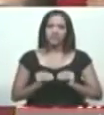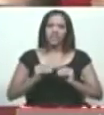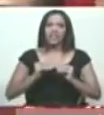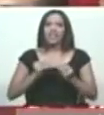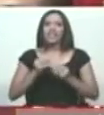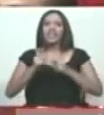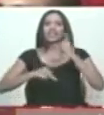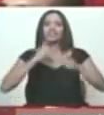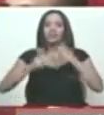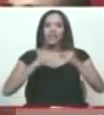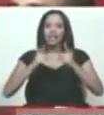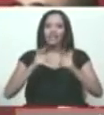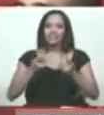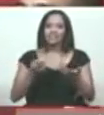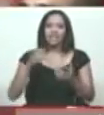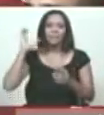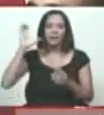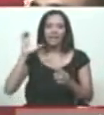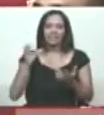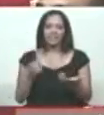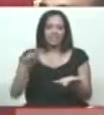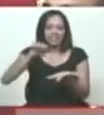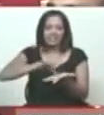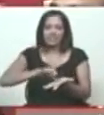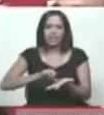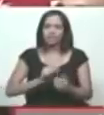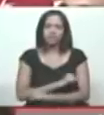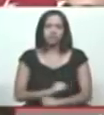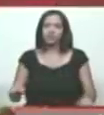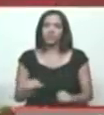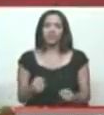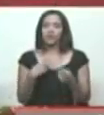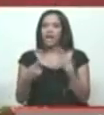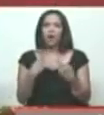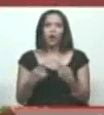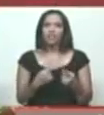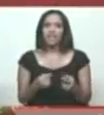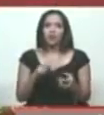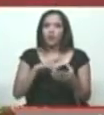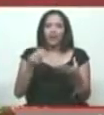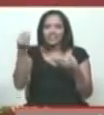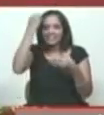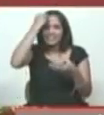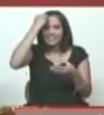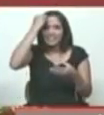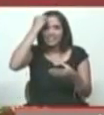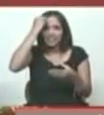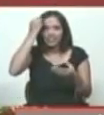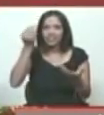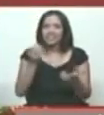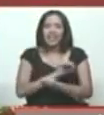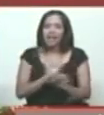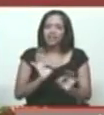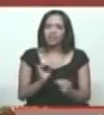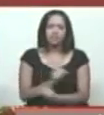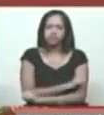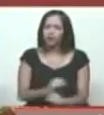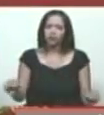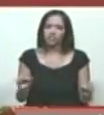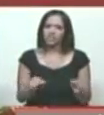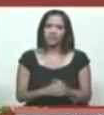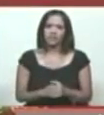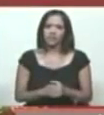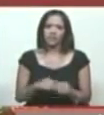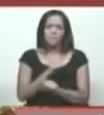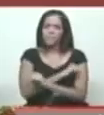país. Nadie pudiera. Es una cosa, mira, que Diosdado, no entra en la cabeza de nadie. No entra en la cabeza de